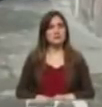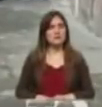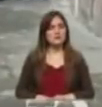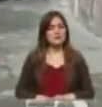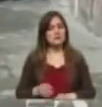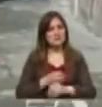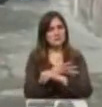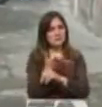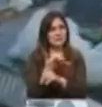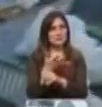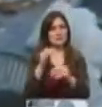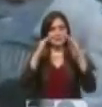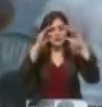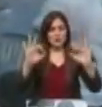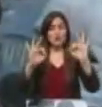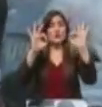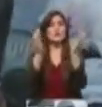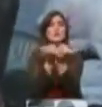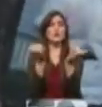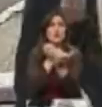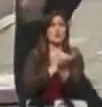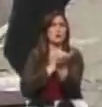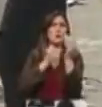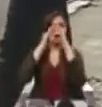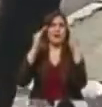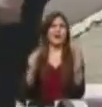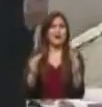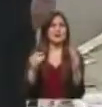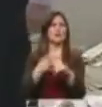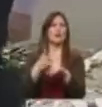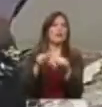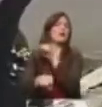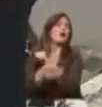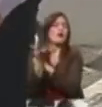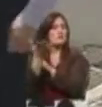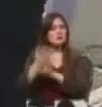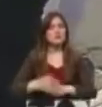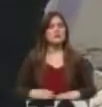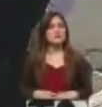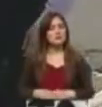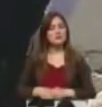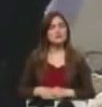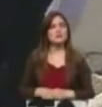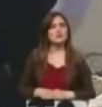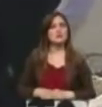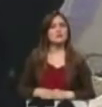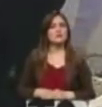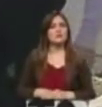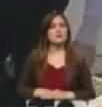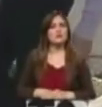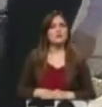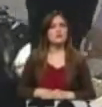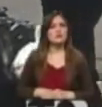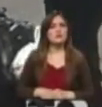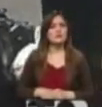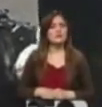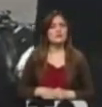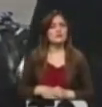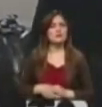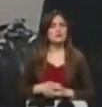recomiendan colocar en los contenedores solo basura doméstica para evitar el daño de los camiones. En Quito, Jorge Loaiza, 24